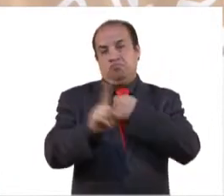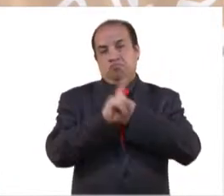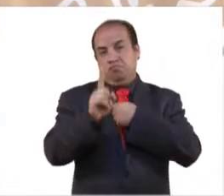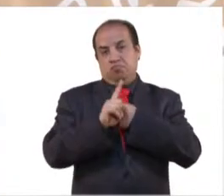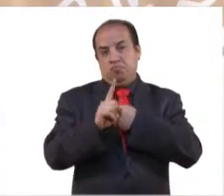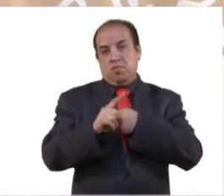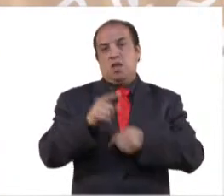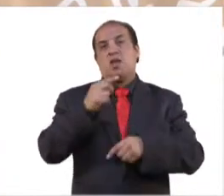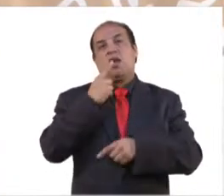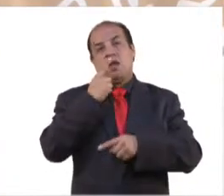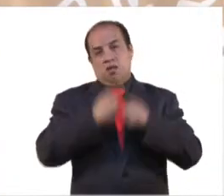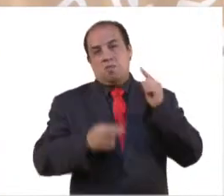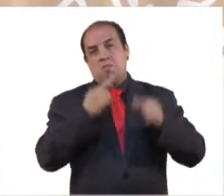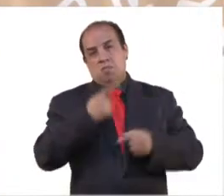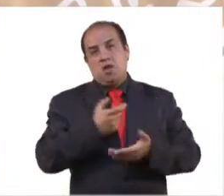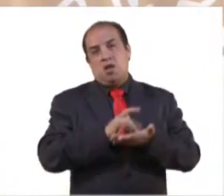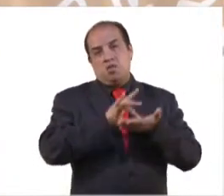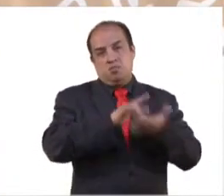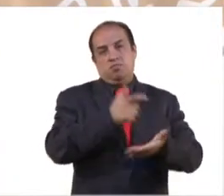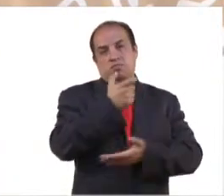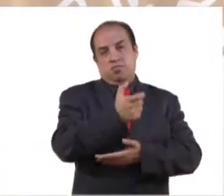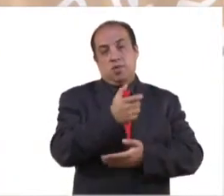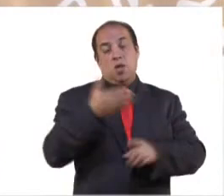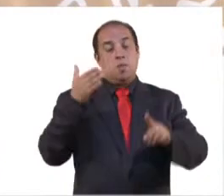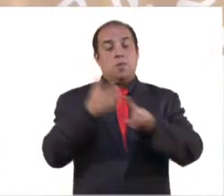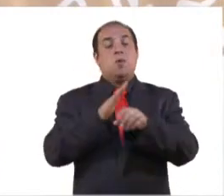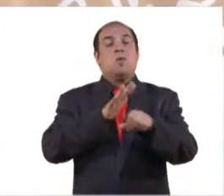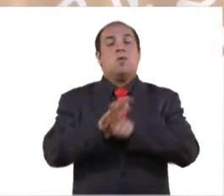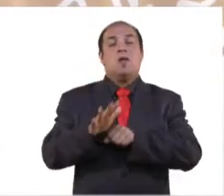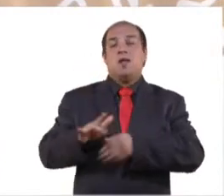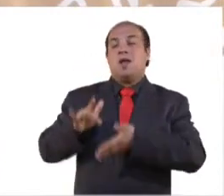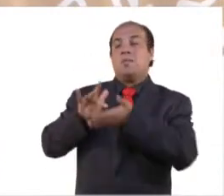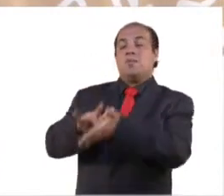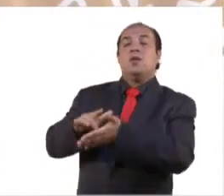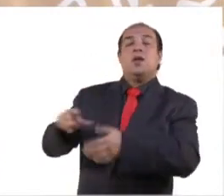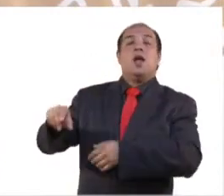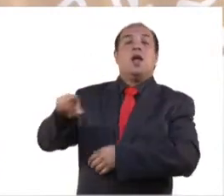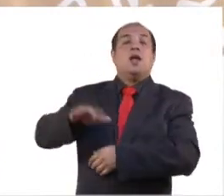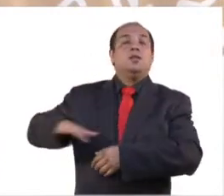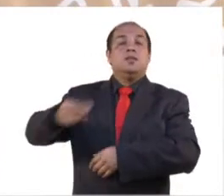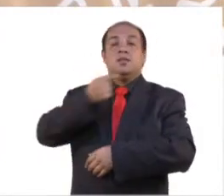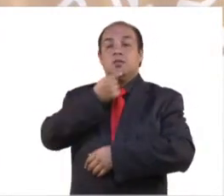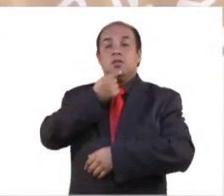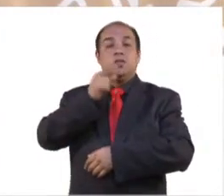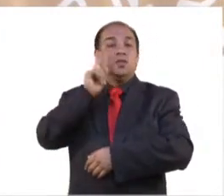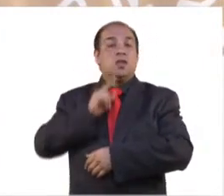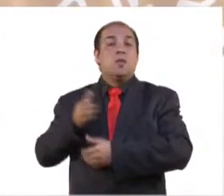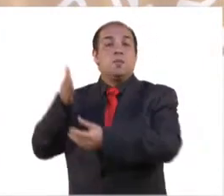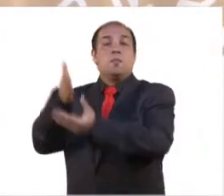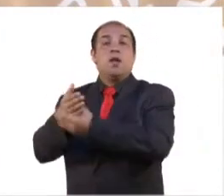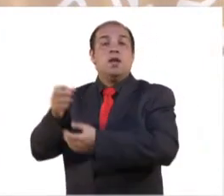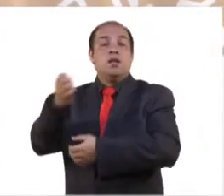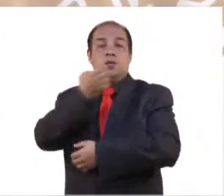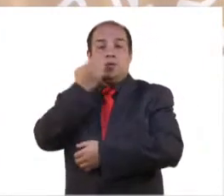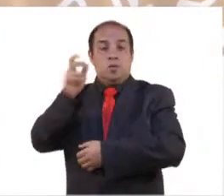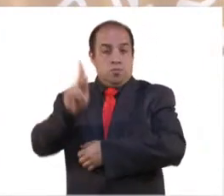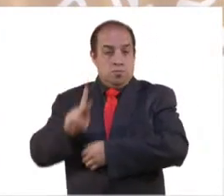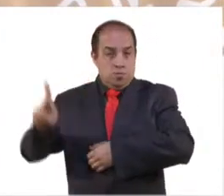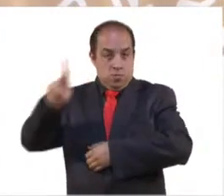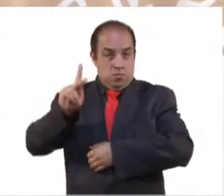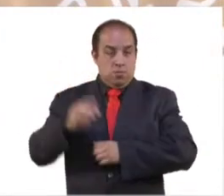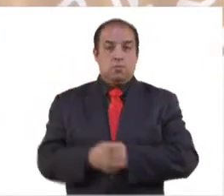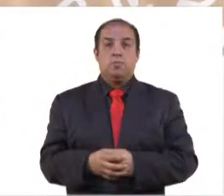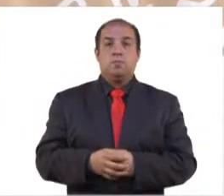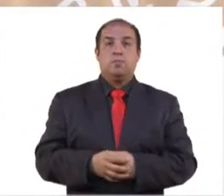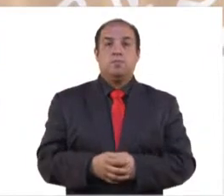bonos. Entonces, nuestro objetivo es apoyar a los niños y niñas que van a escuela pública. El gobierno, el